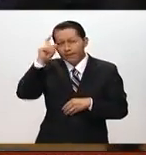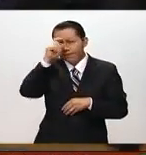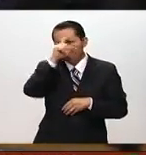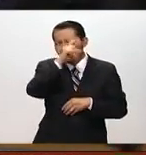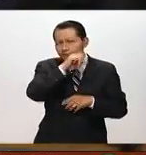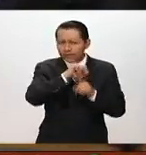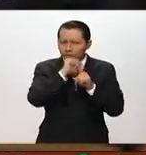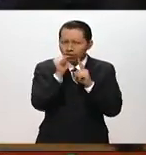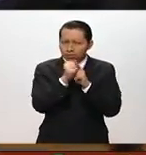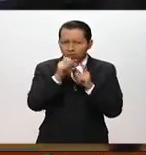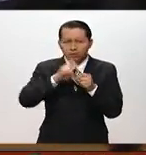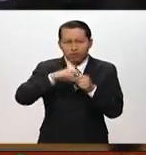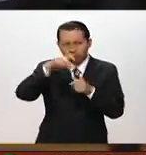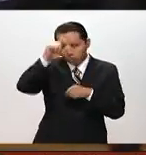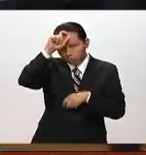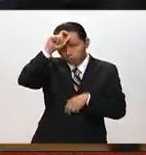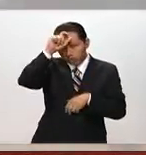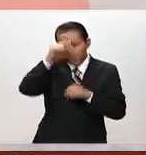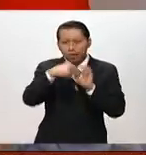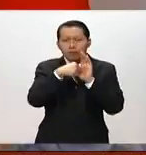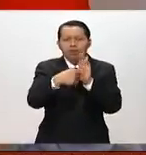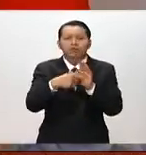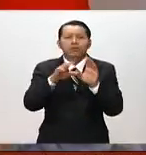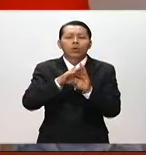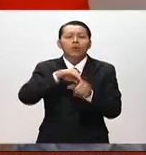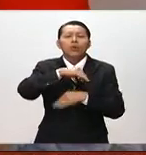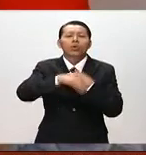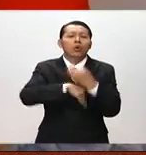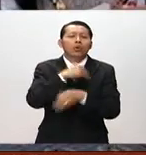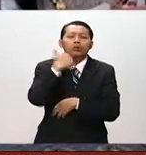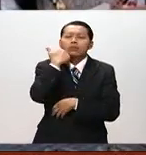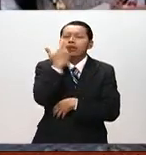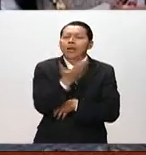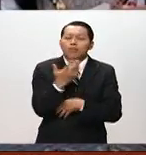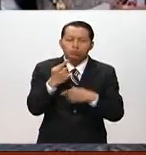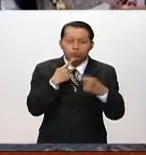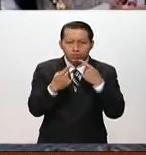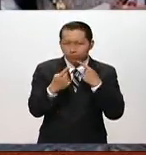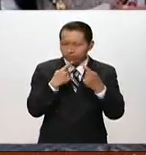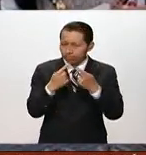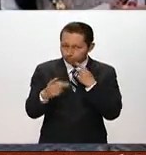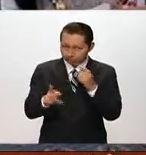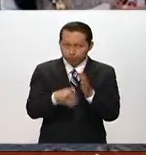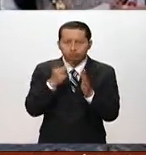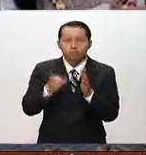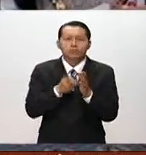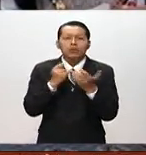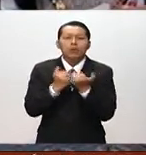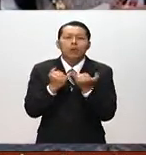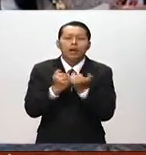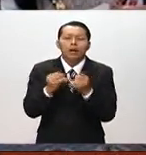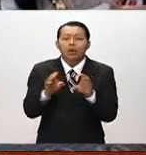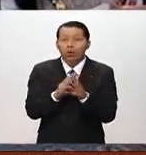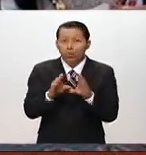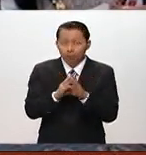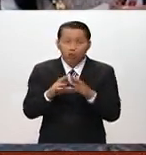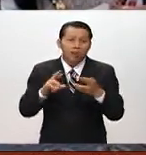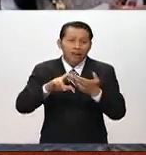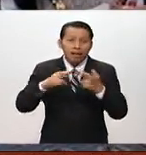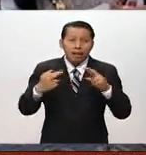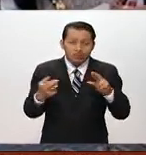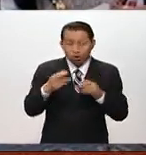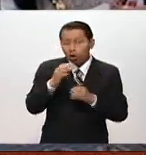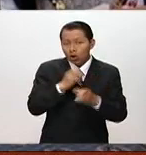situación política en Turquía, muestra que todos queremos reanudar el diálogo, incluyendo el restablecimiento de las